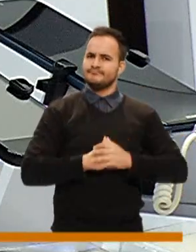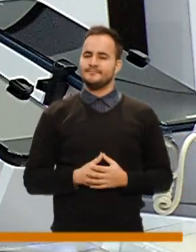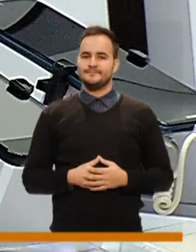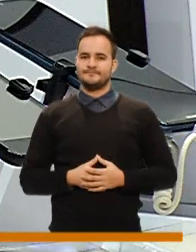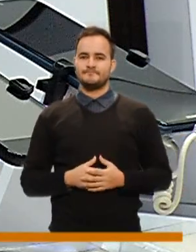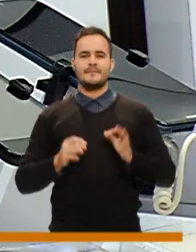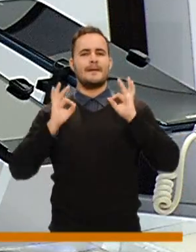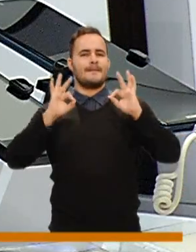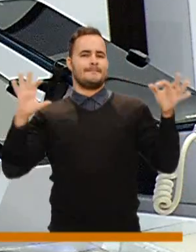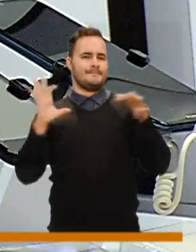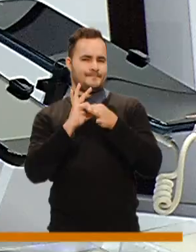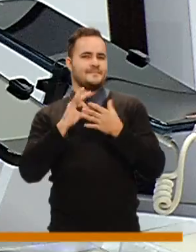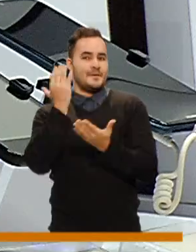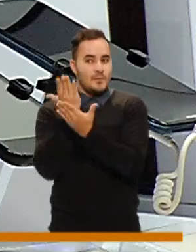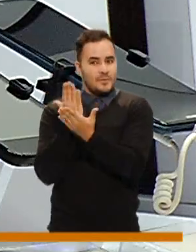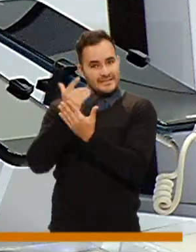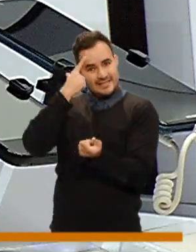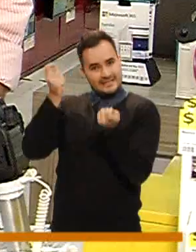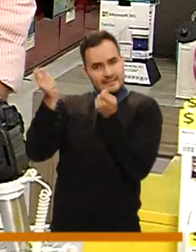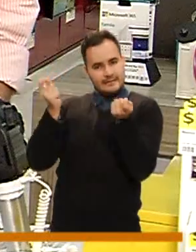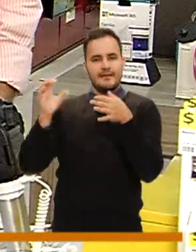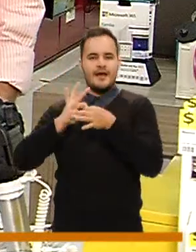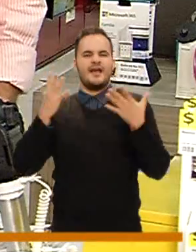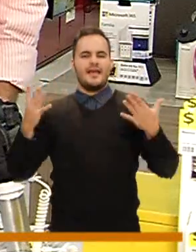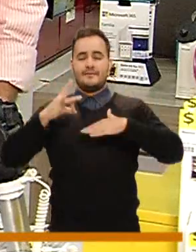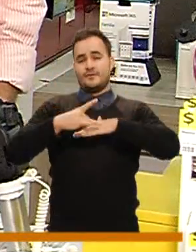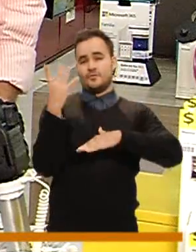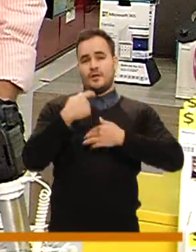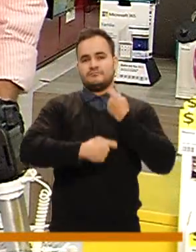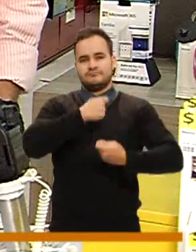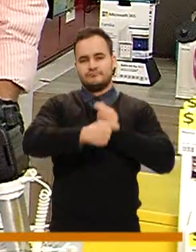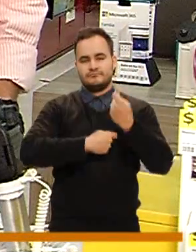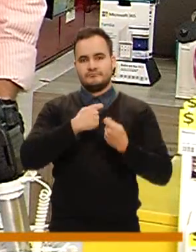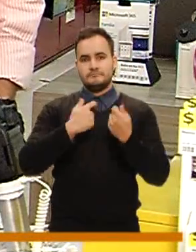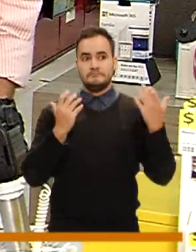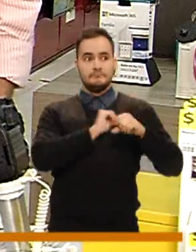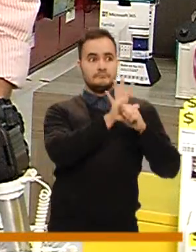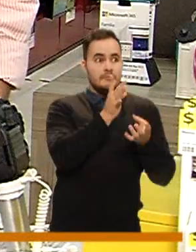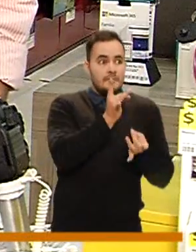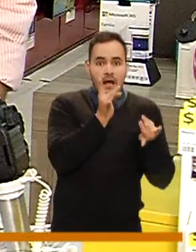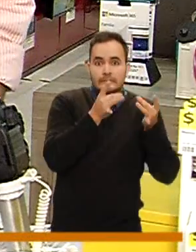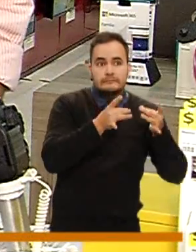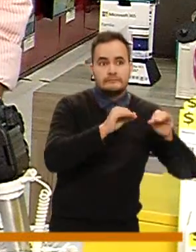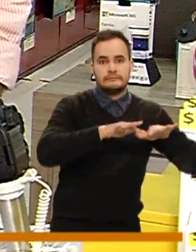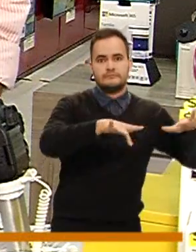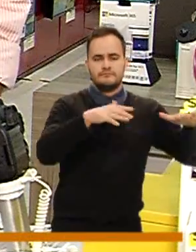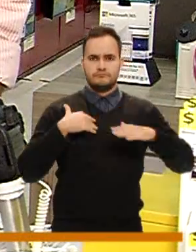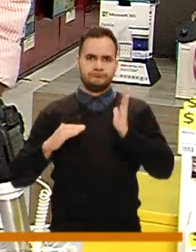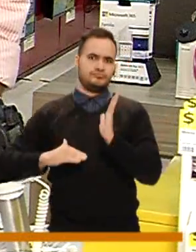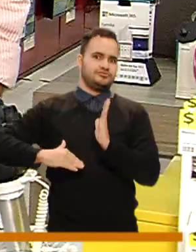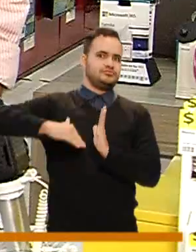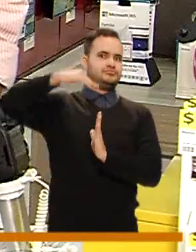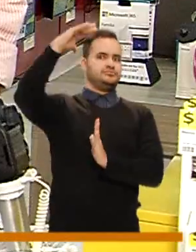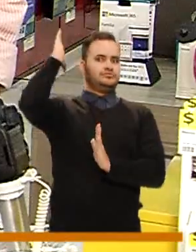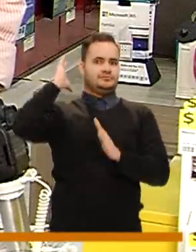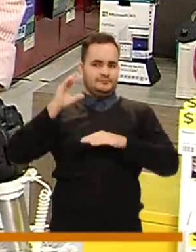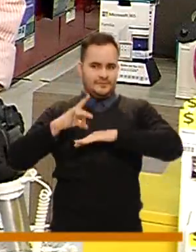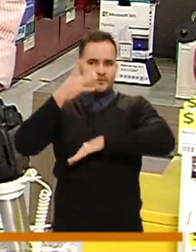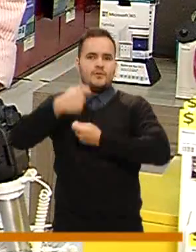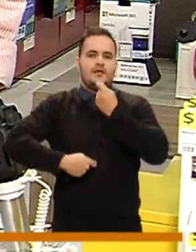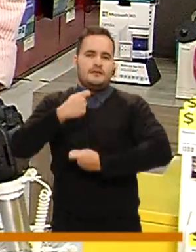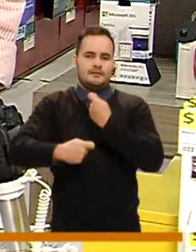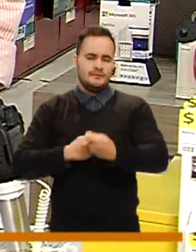general. Justamente una de esas estrategias es el comercio electrónico, que con la coyuntura de la pandemia se disparó y se